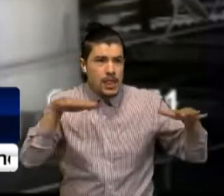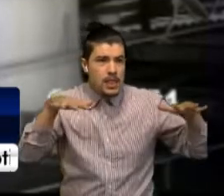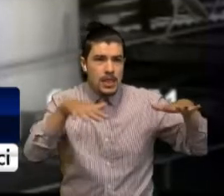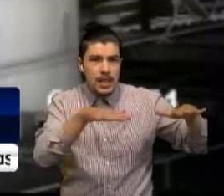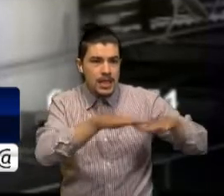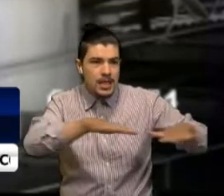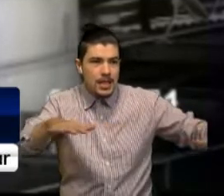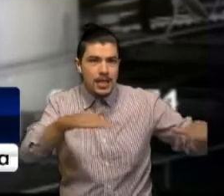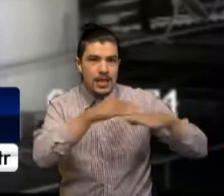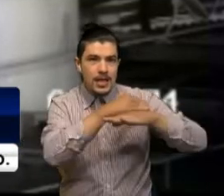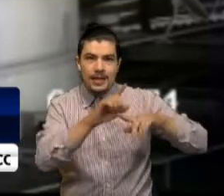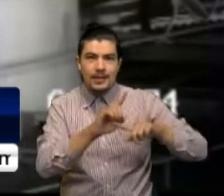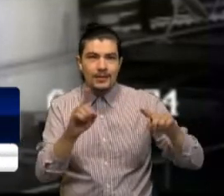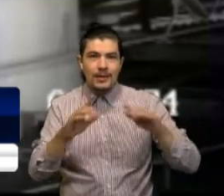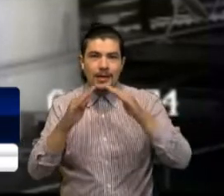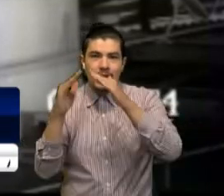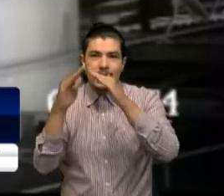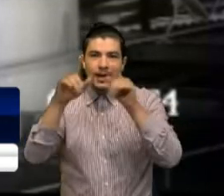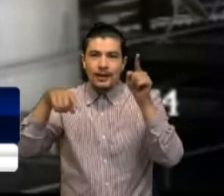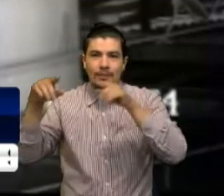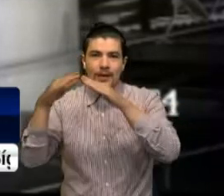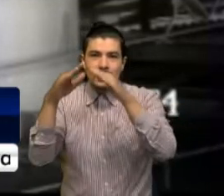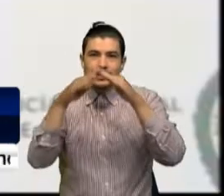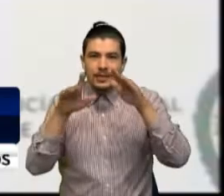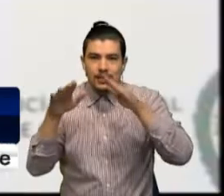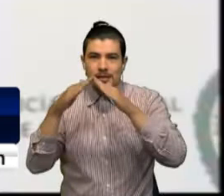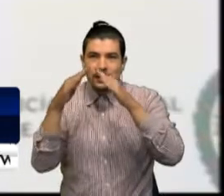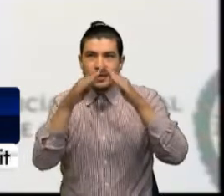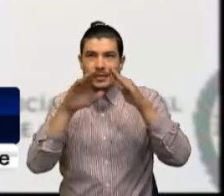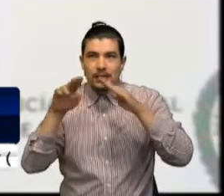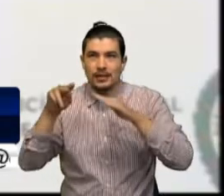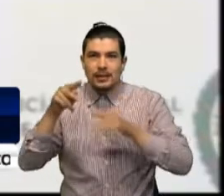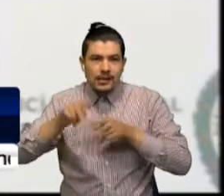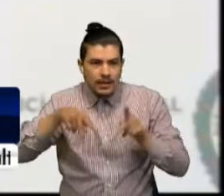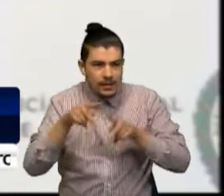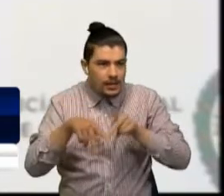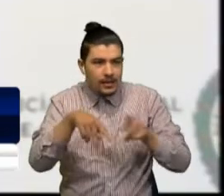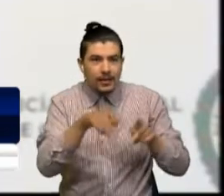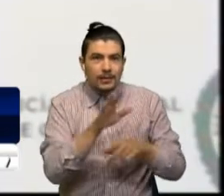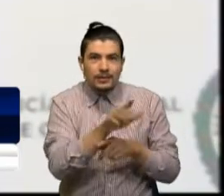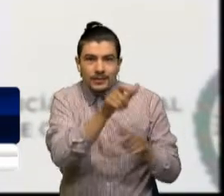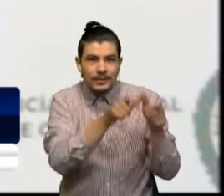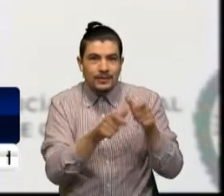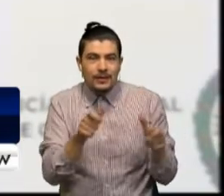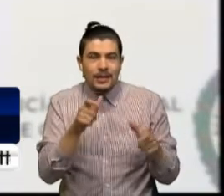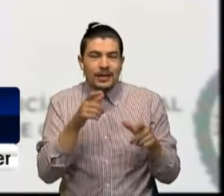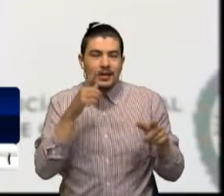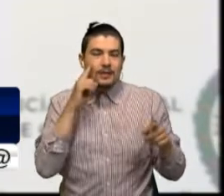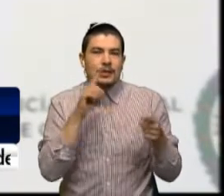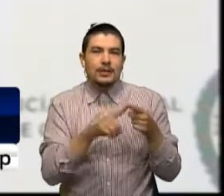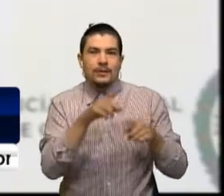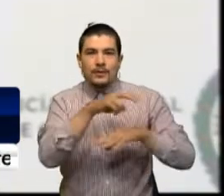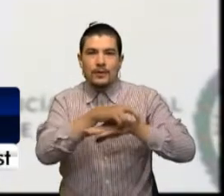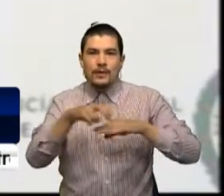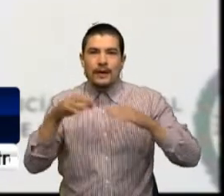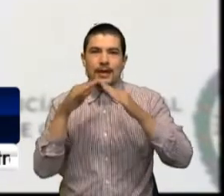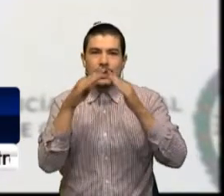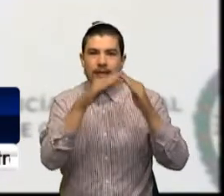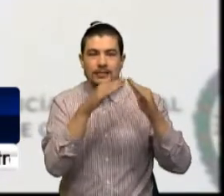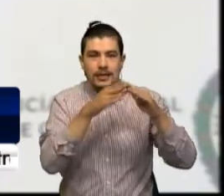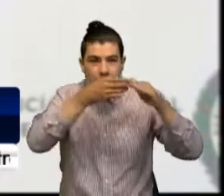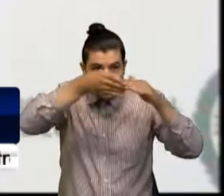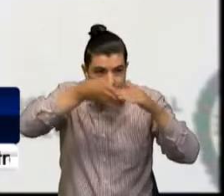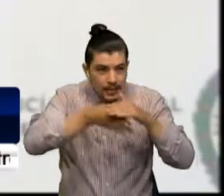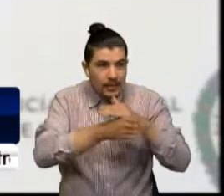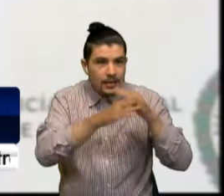en los tejados de algunas viviendas. Iniciaron una persecución de un delincuente quien pretendía hurtar residencias